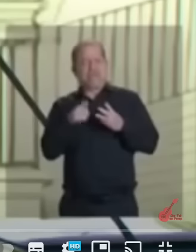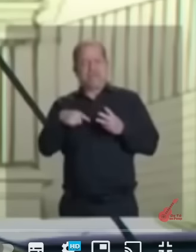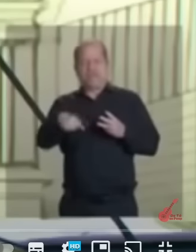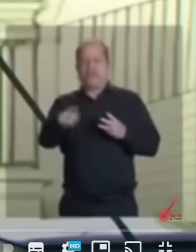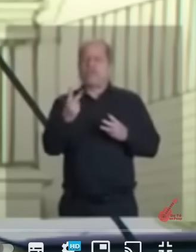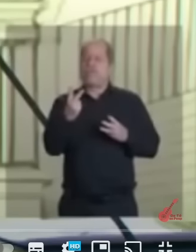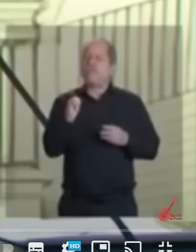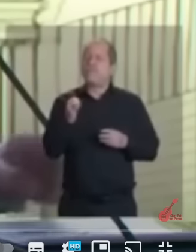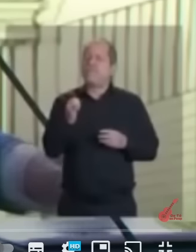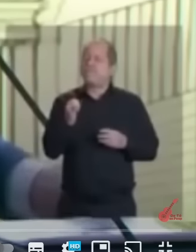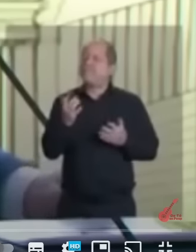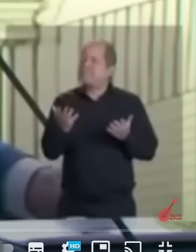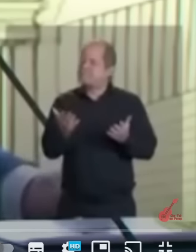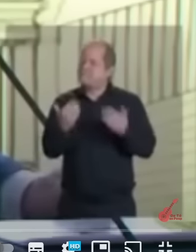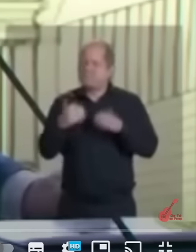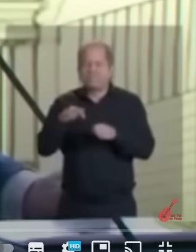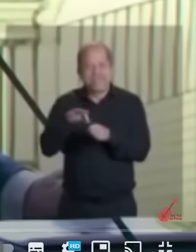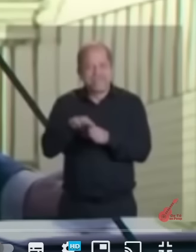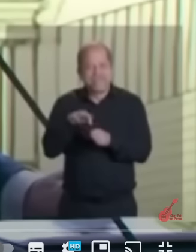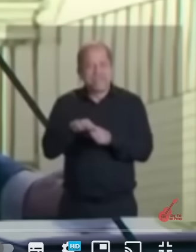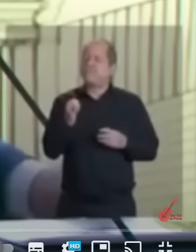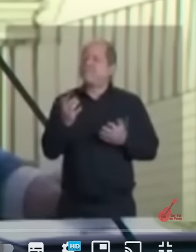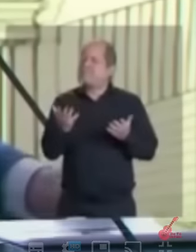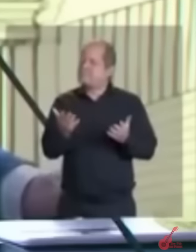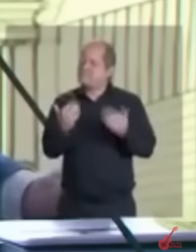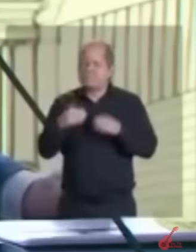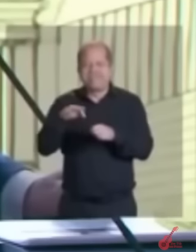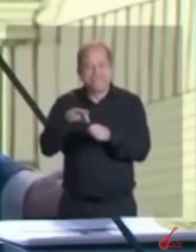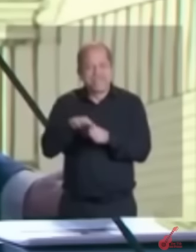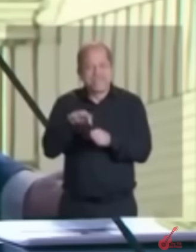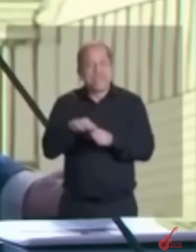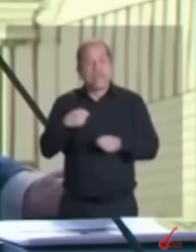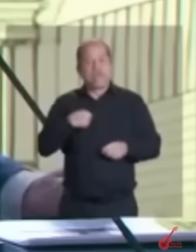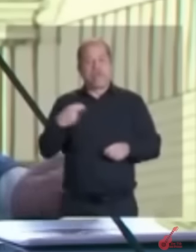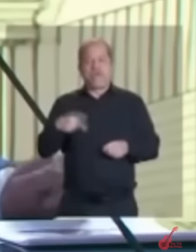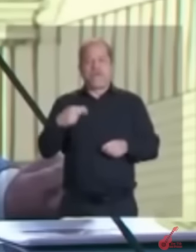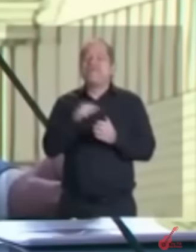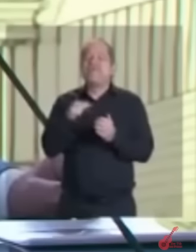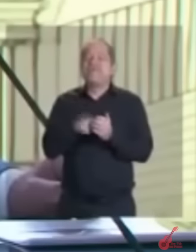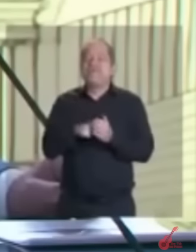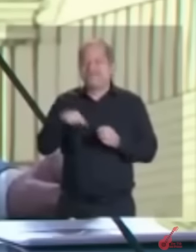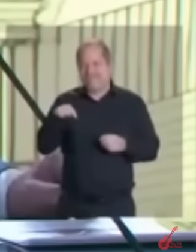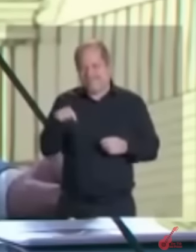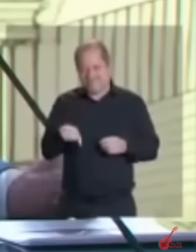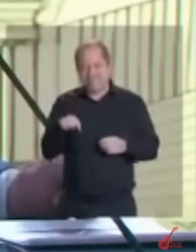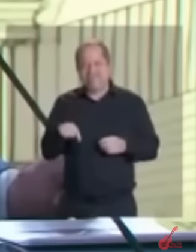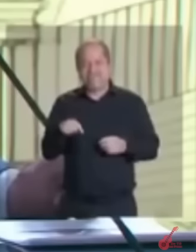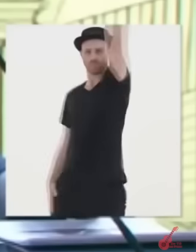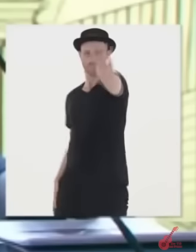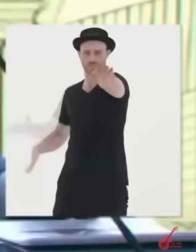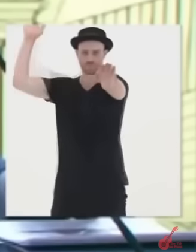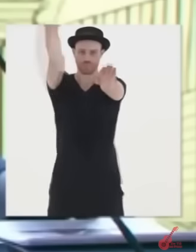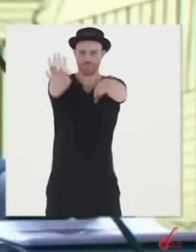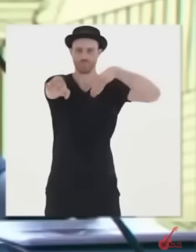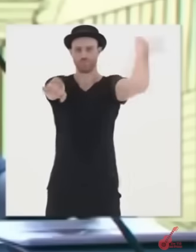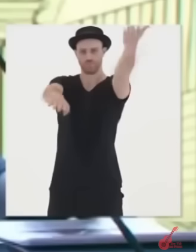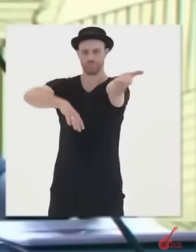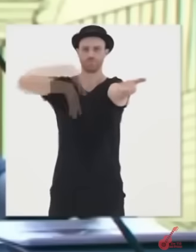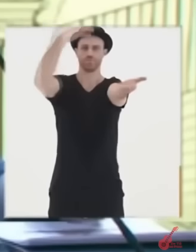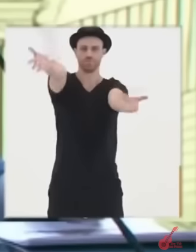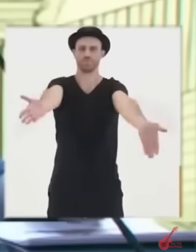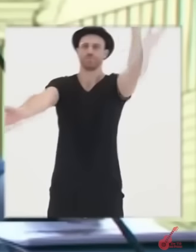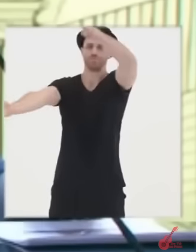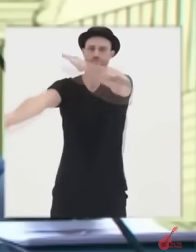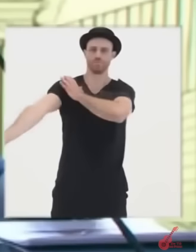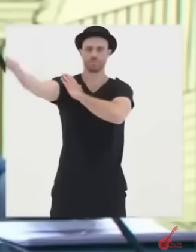¡Dios! Yo soy Alejandro Cacho, el culo te dejo ancho. Y desde estos históricos estudios Churubusco, te la meto bien busco. Me da mucho gusto